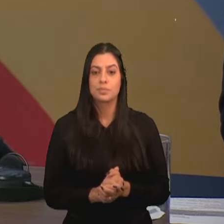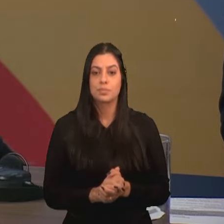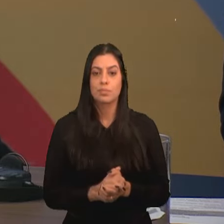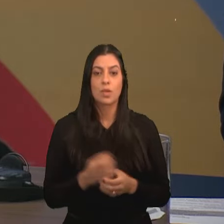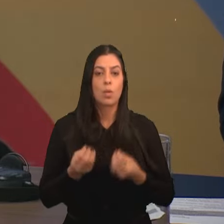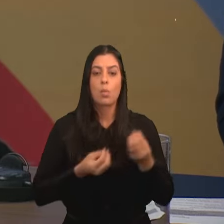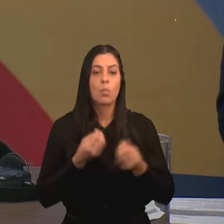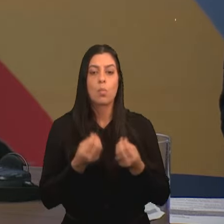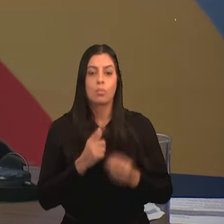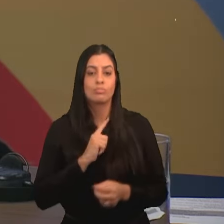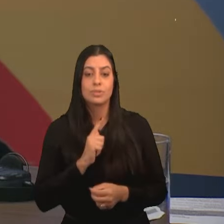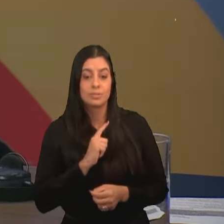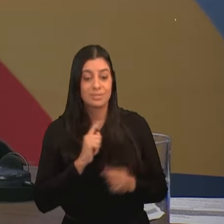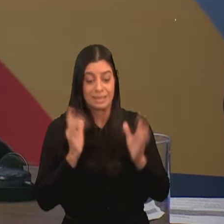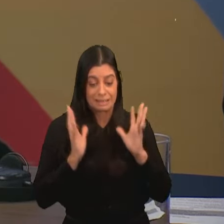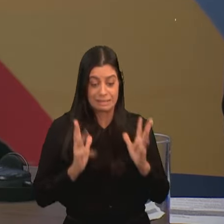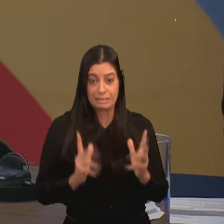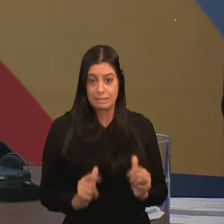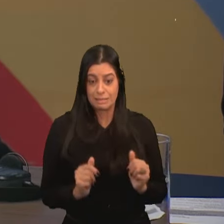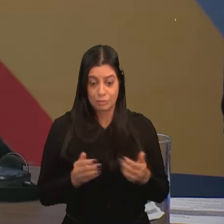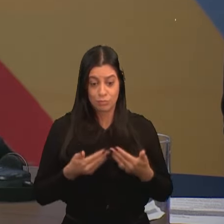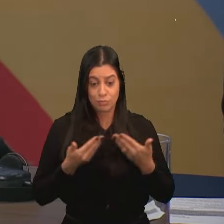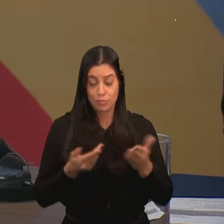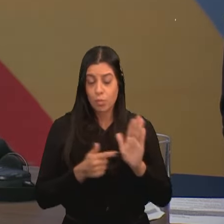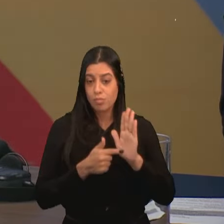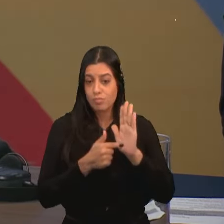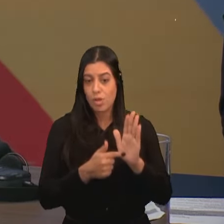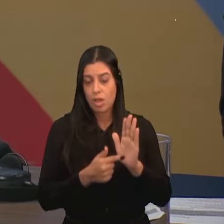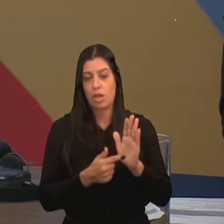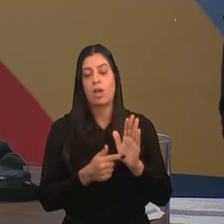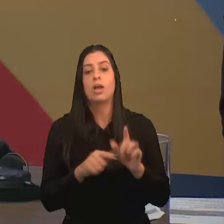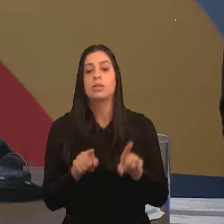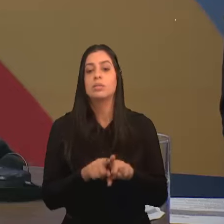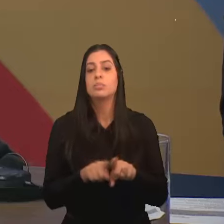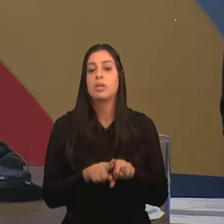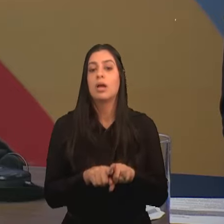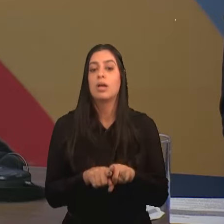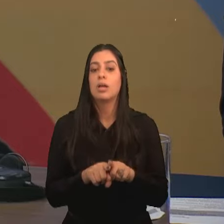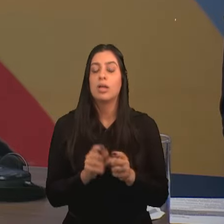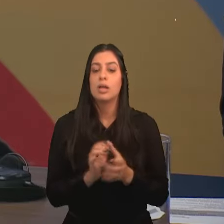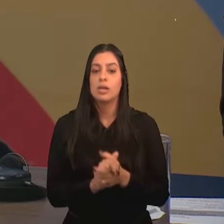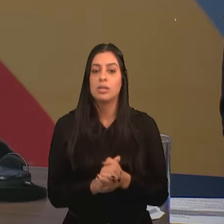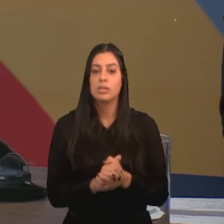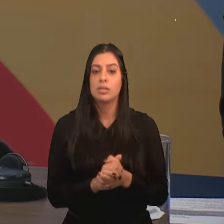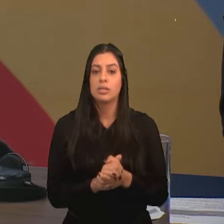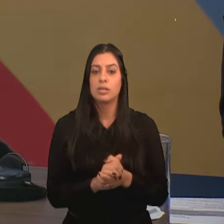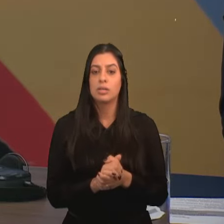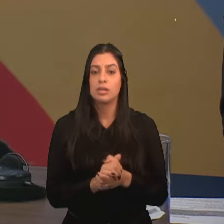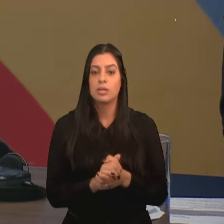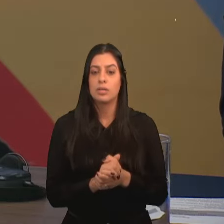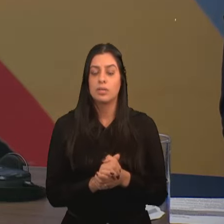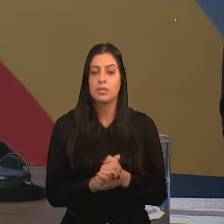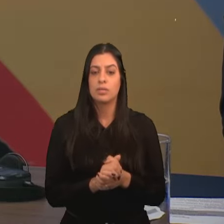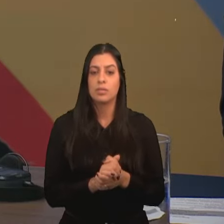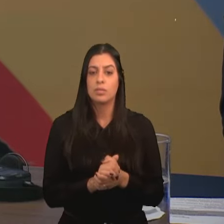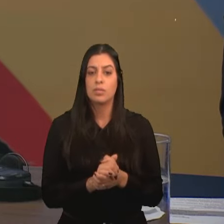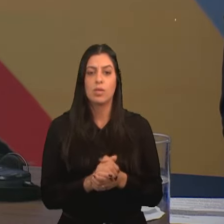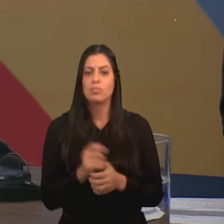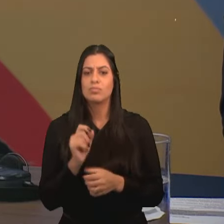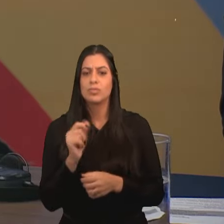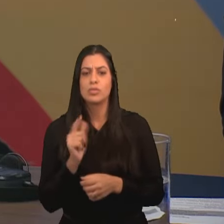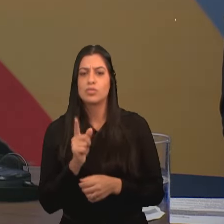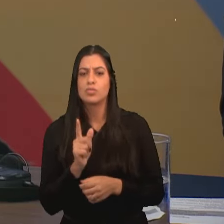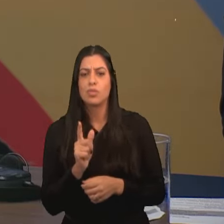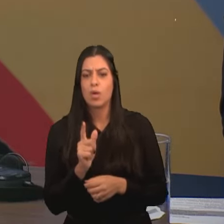ese ecosistema? ¿Cómo garantizar transparencia? Me gusta un texto de la profesora Janet Hoffman, que ella habla